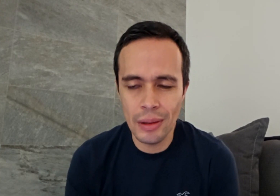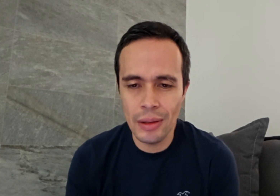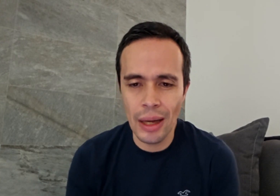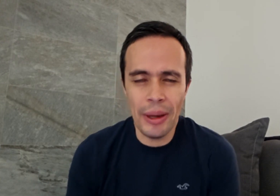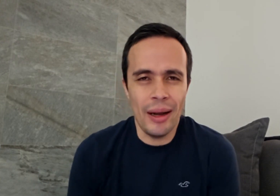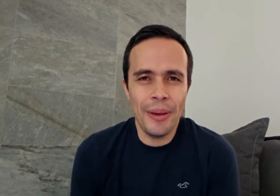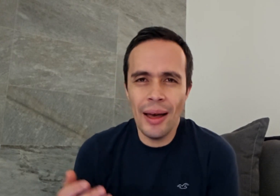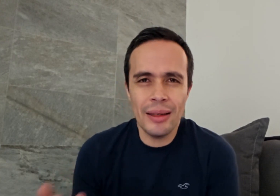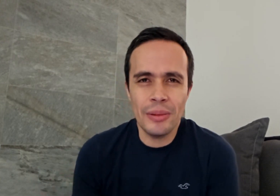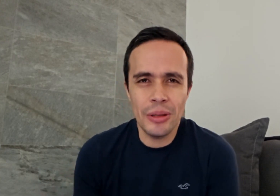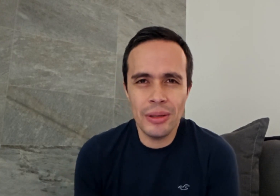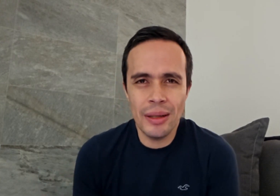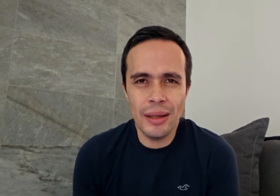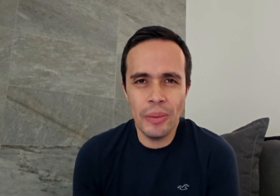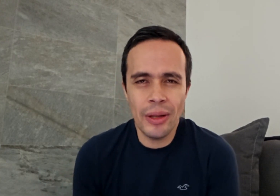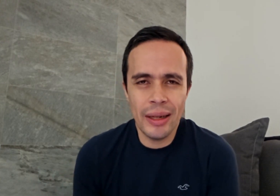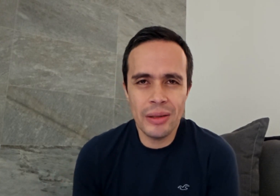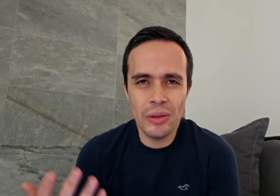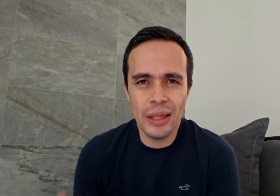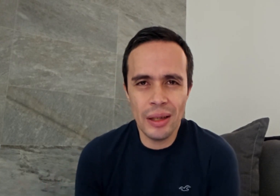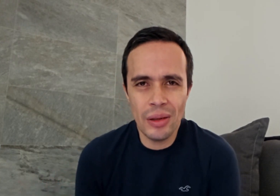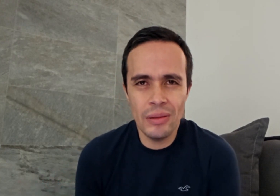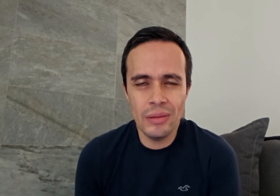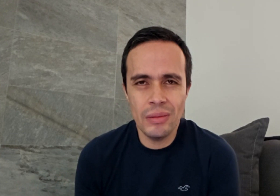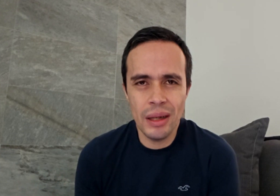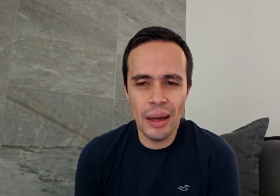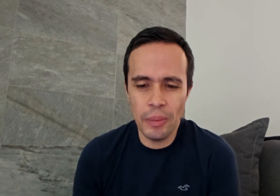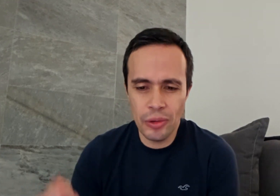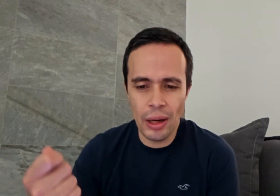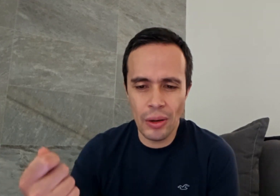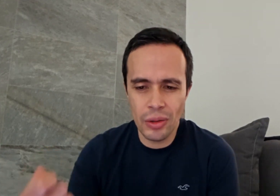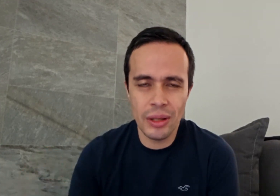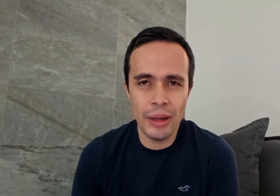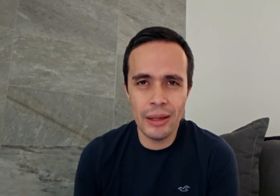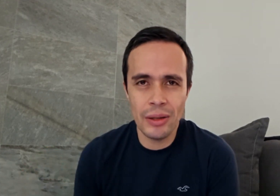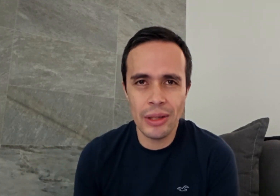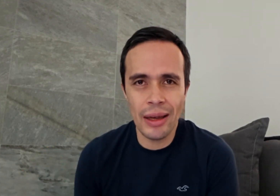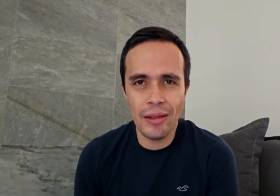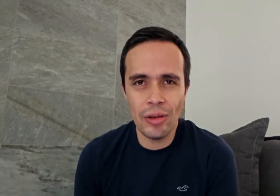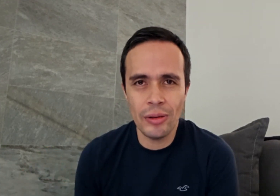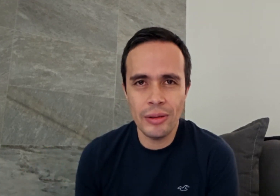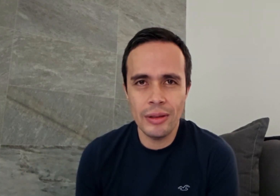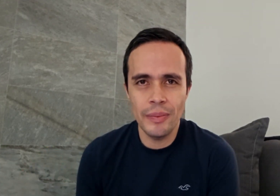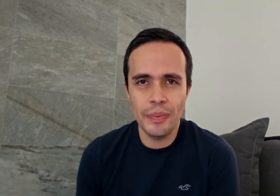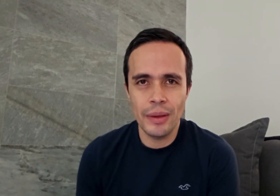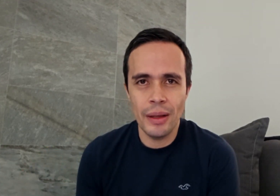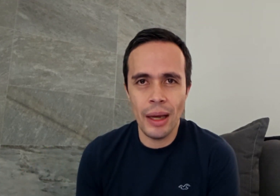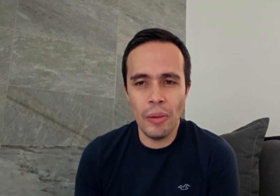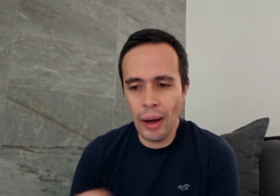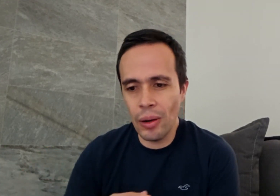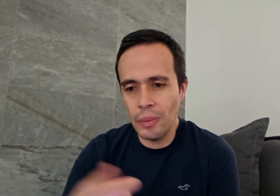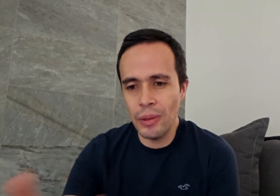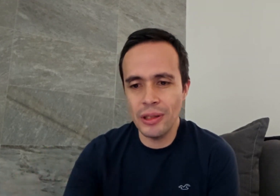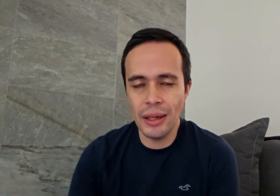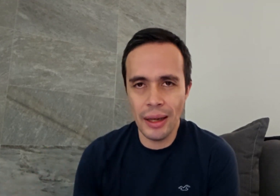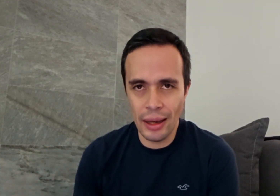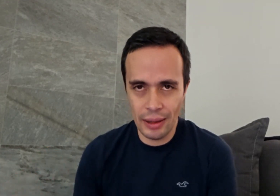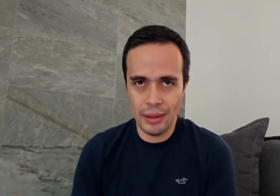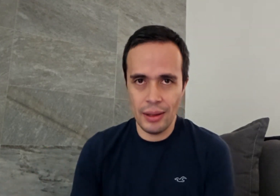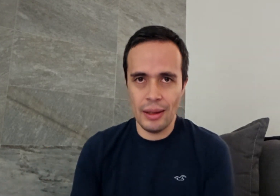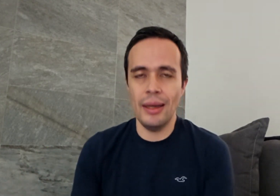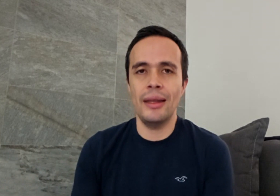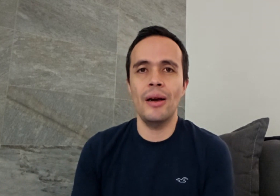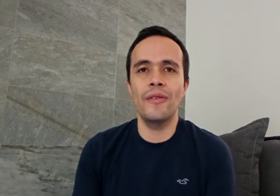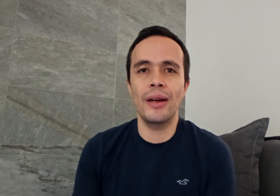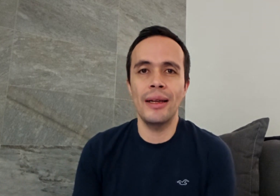mareador. A ver, había división de poderes con Zedillo, él puso a los 11 ministros que quiso, y luego, pues